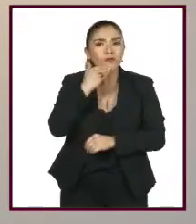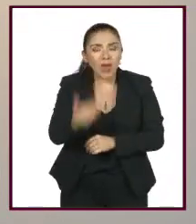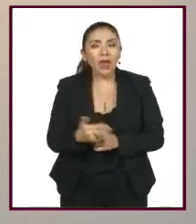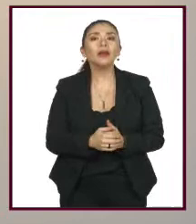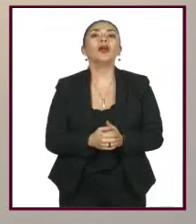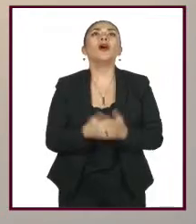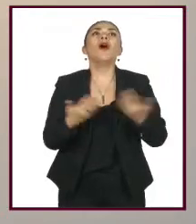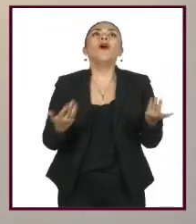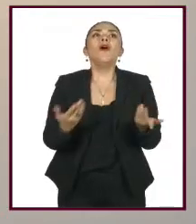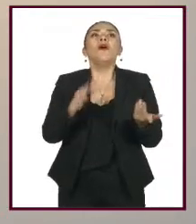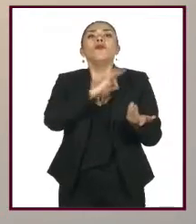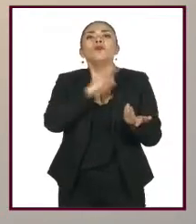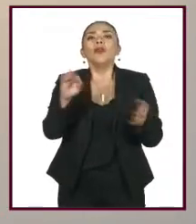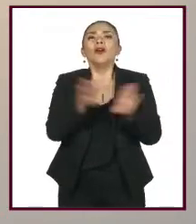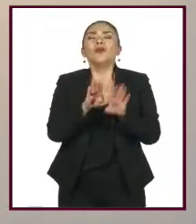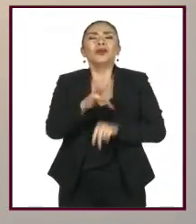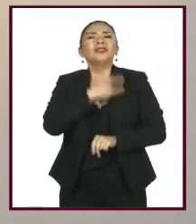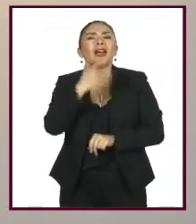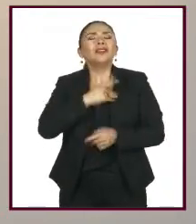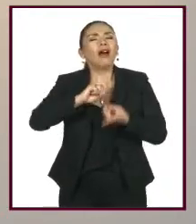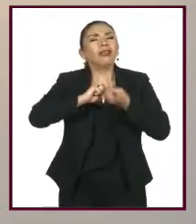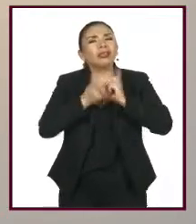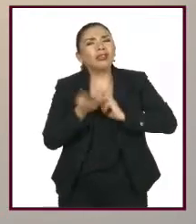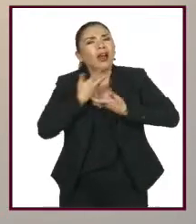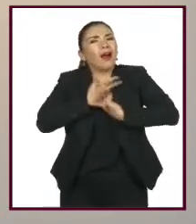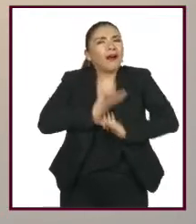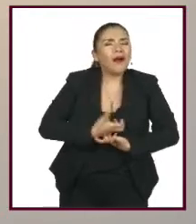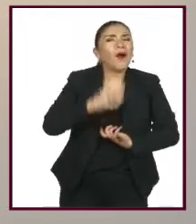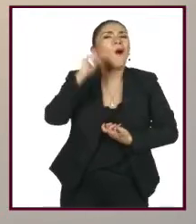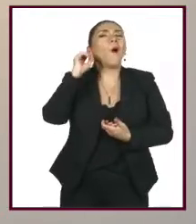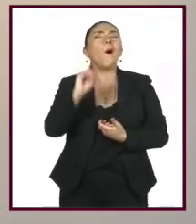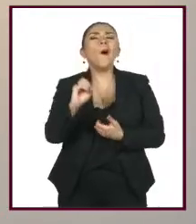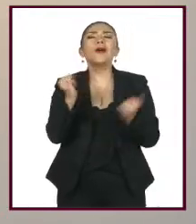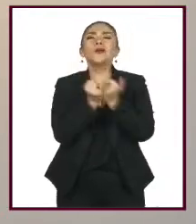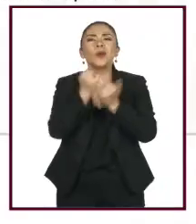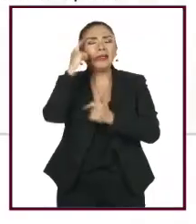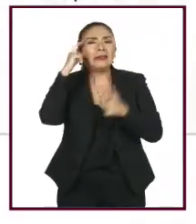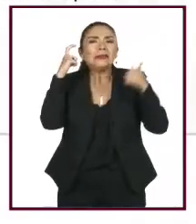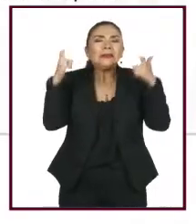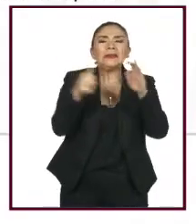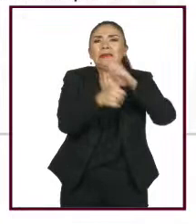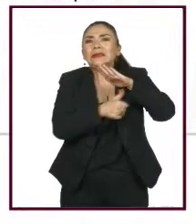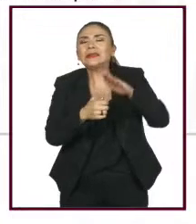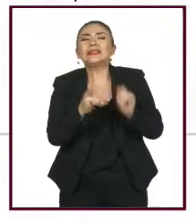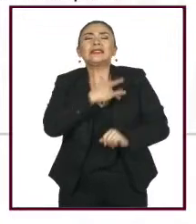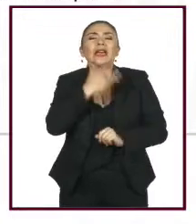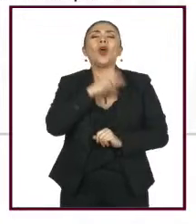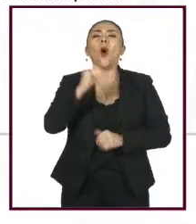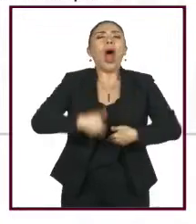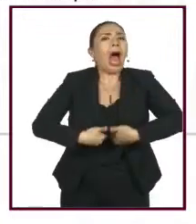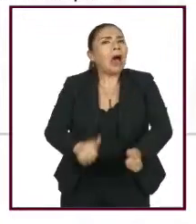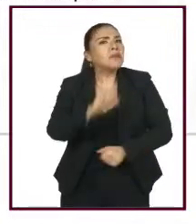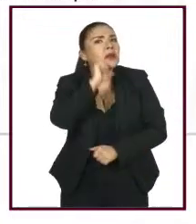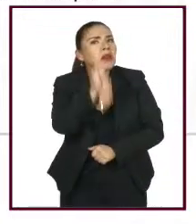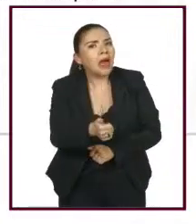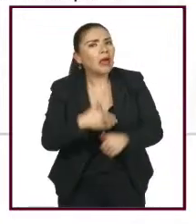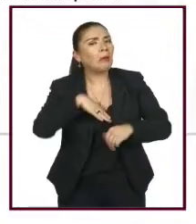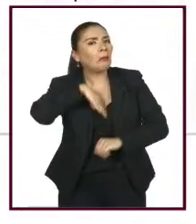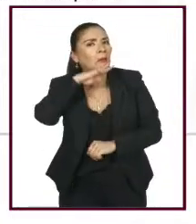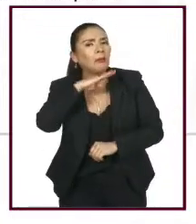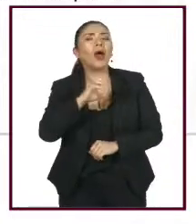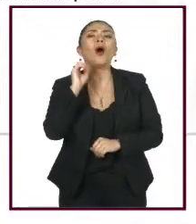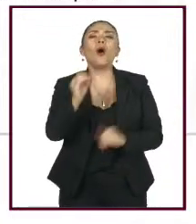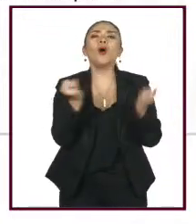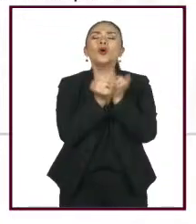haber síntomas depresivos, síntomas de ansiedad, disminuye el apetito. También